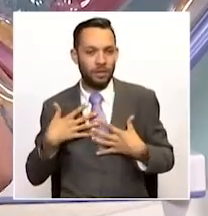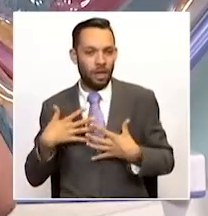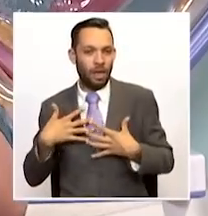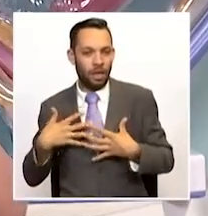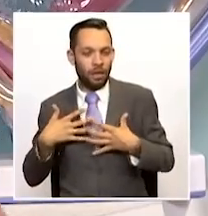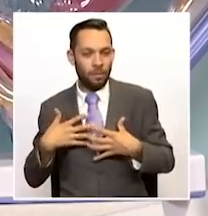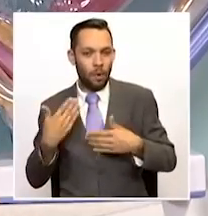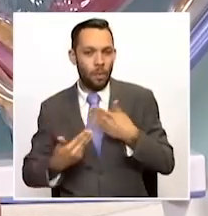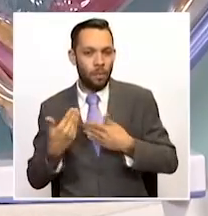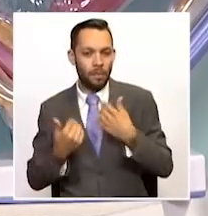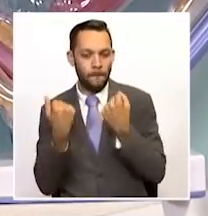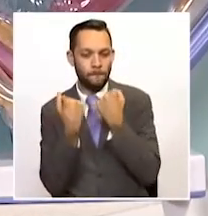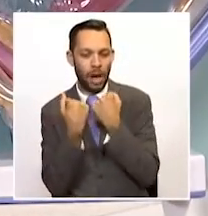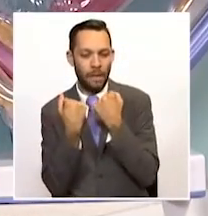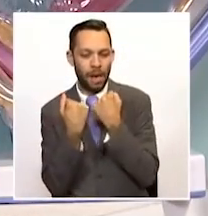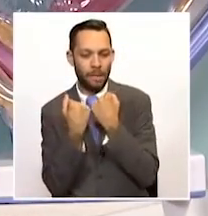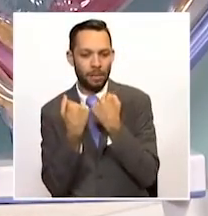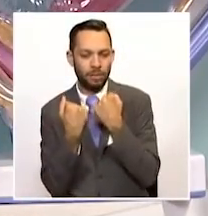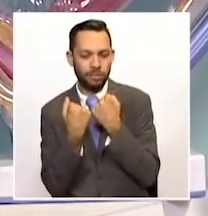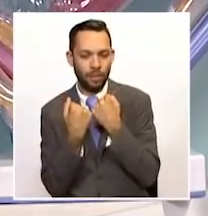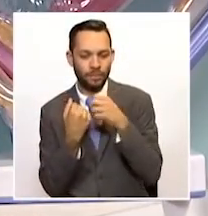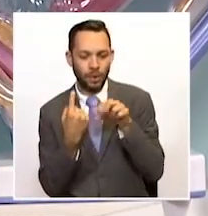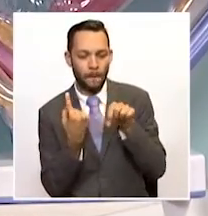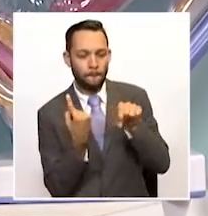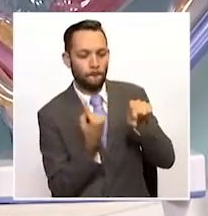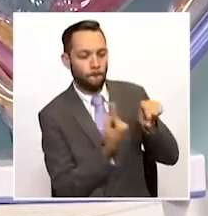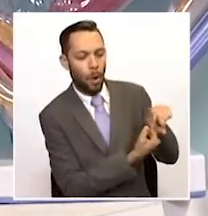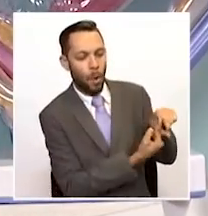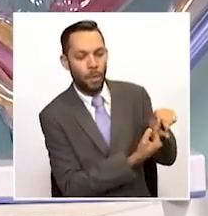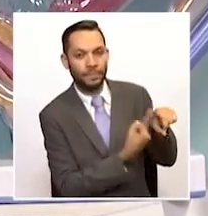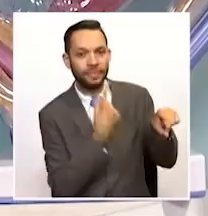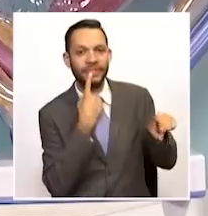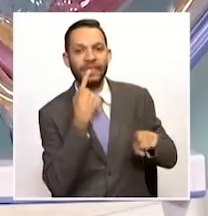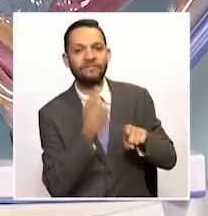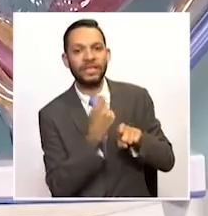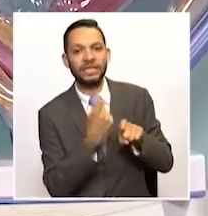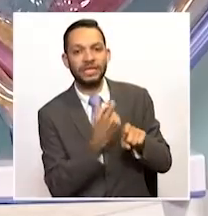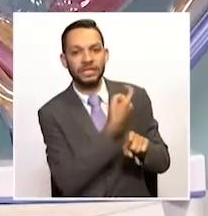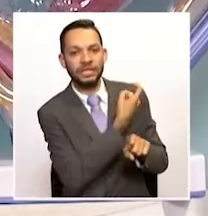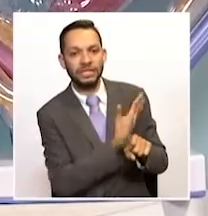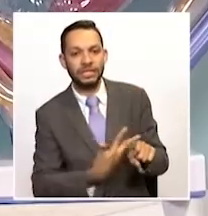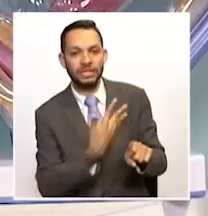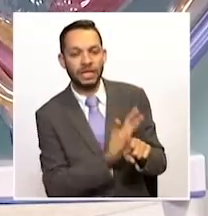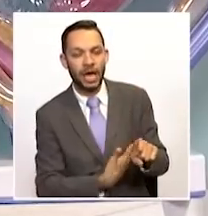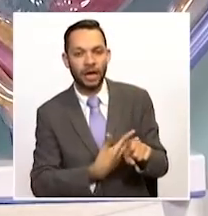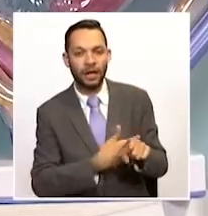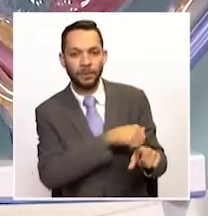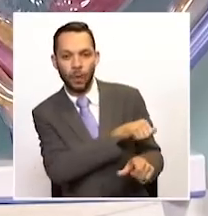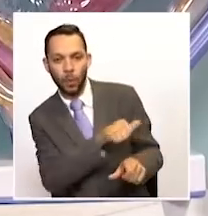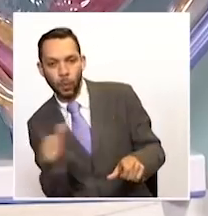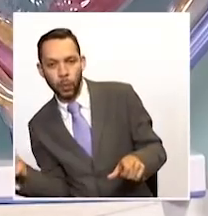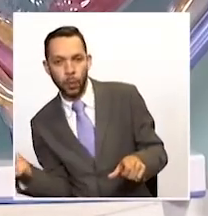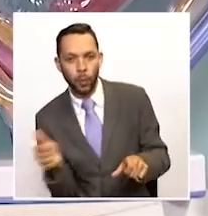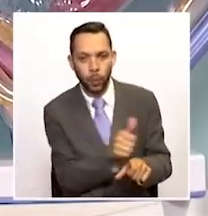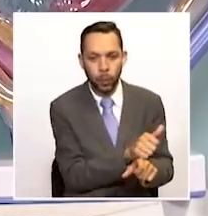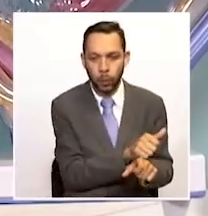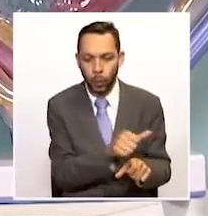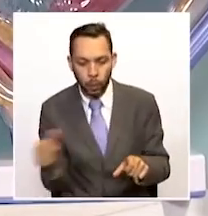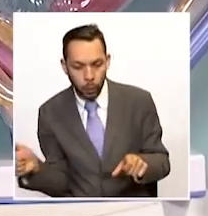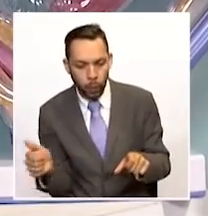estrechando cada vez es más estrecha eso es la hipertensión pulmonar existe una medida para determinar cómo que tan estrechas